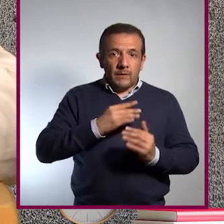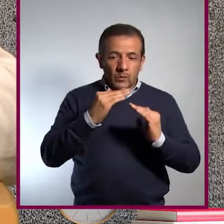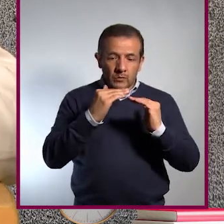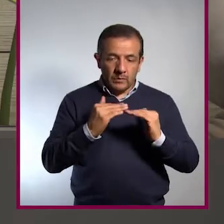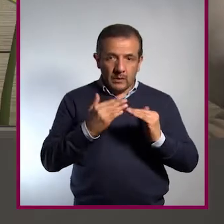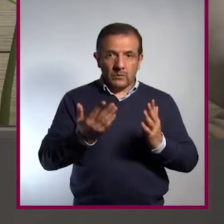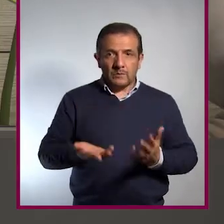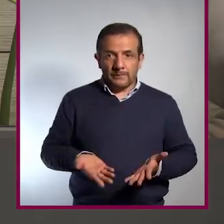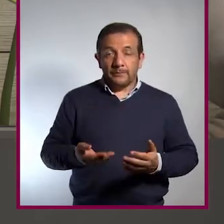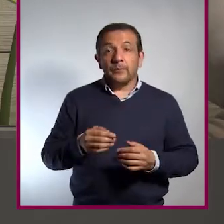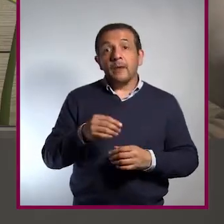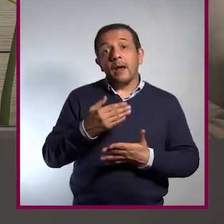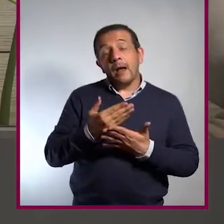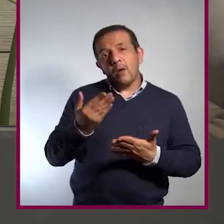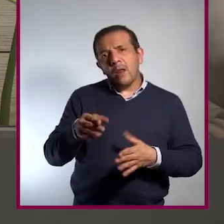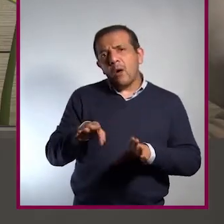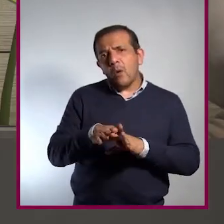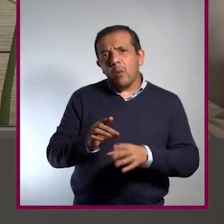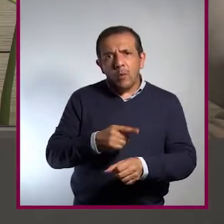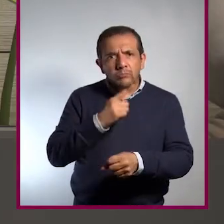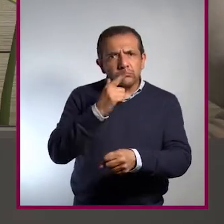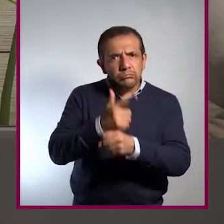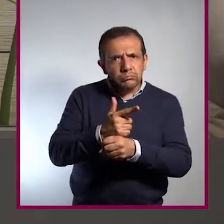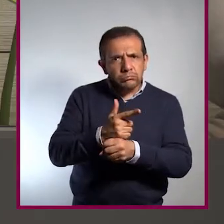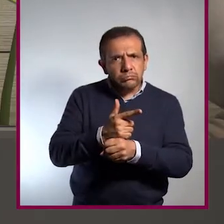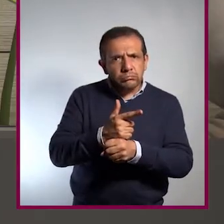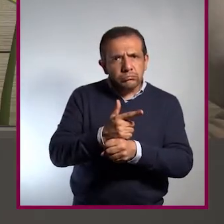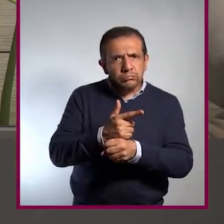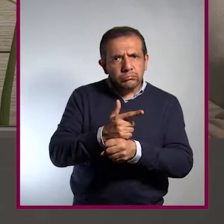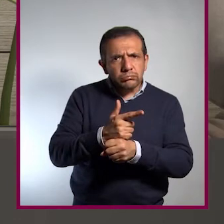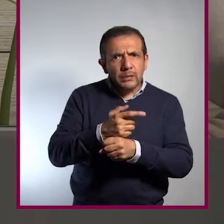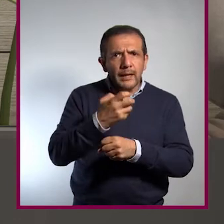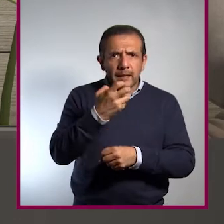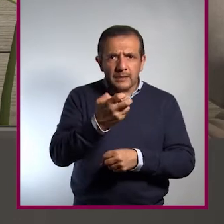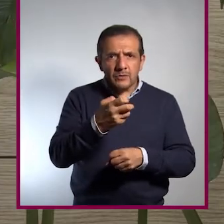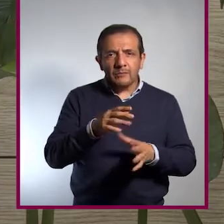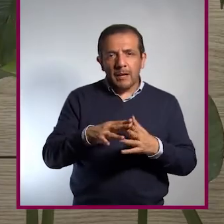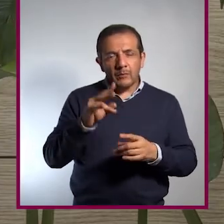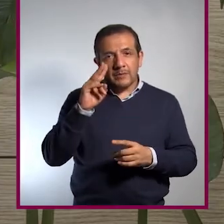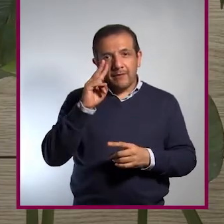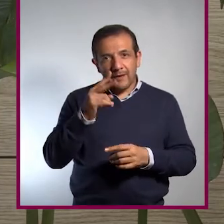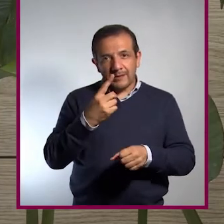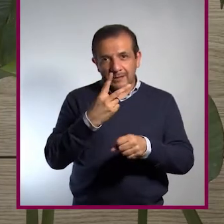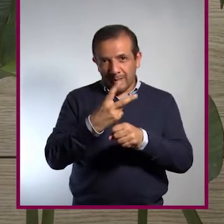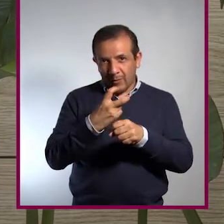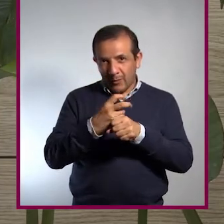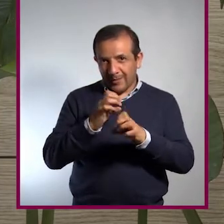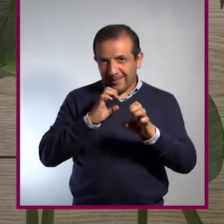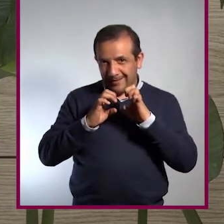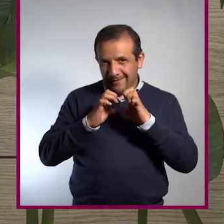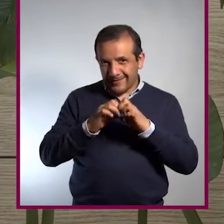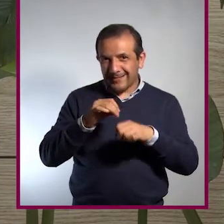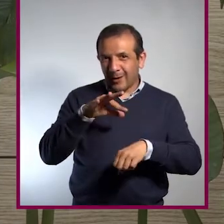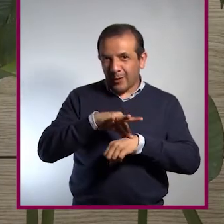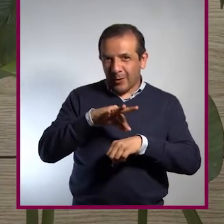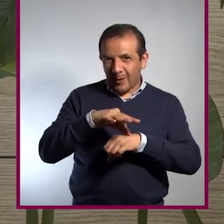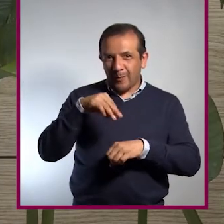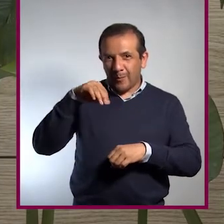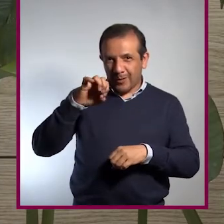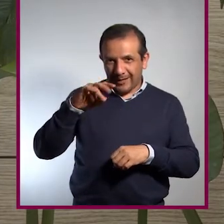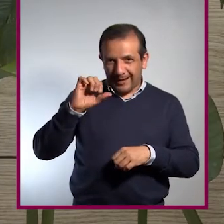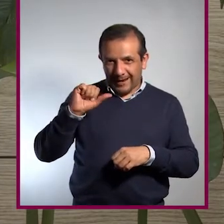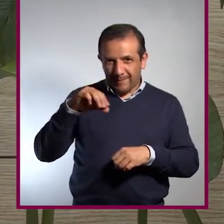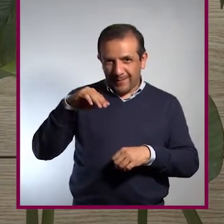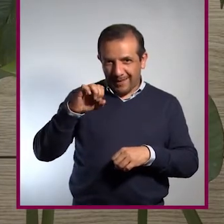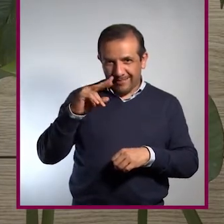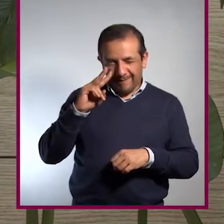antirretrovirales. Pero, ¿cómo es que se llega a estos descubrimientos médicos históricos? Acompáñenme a la segunda parte de la entrevista con la